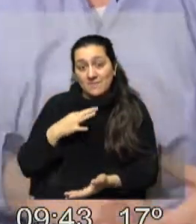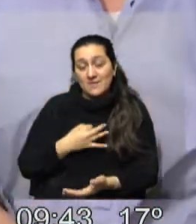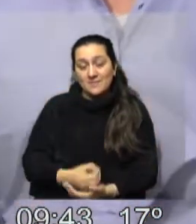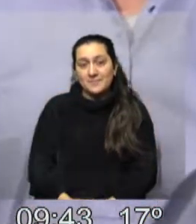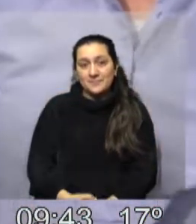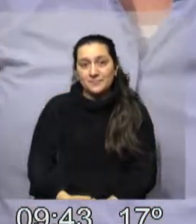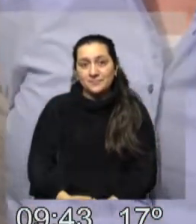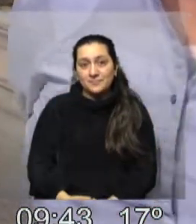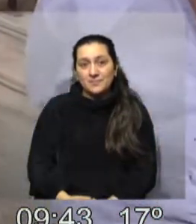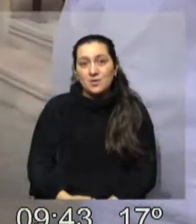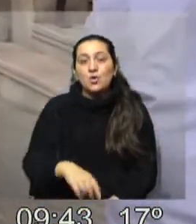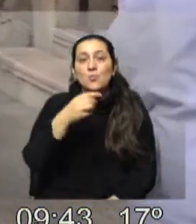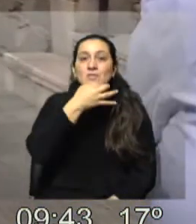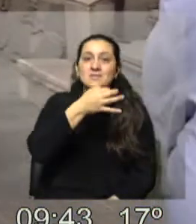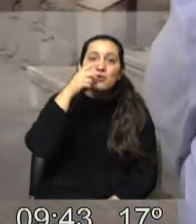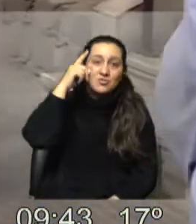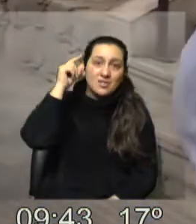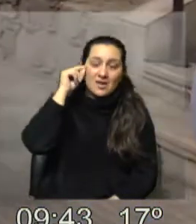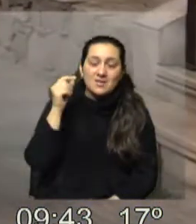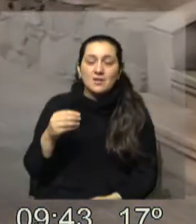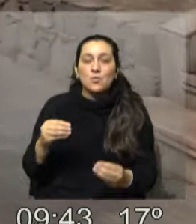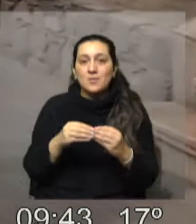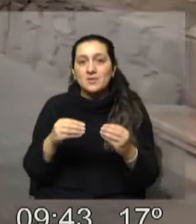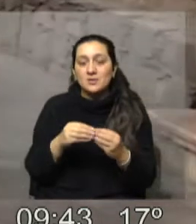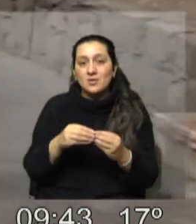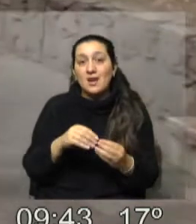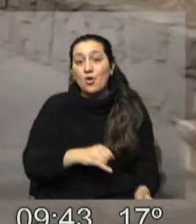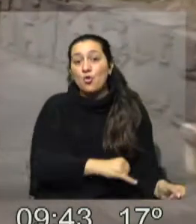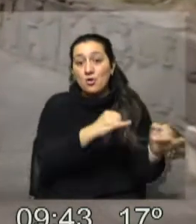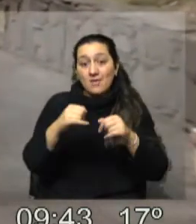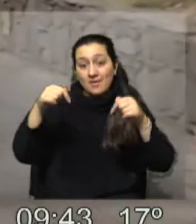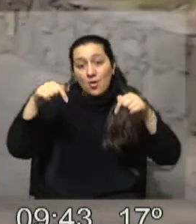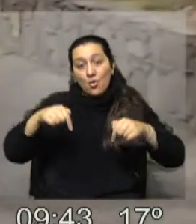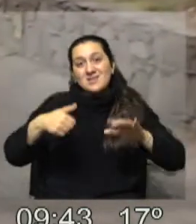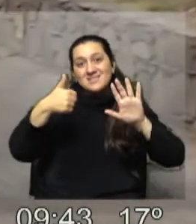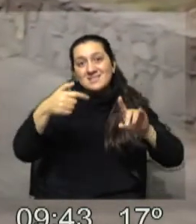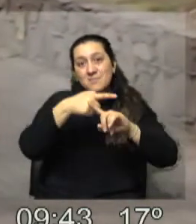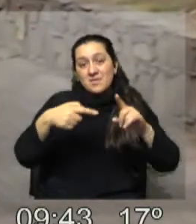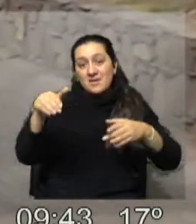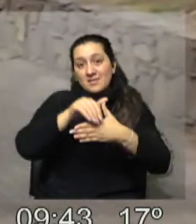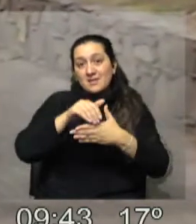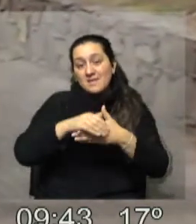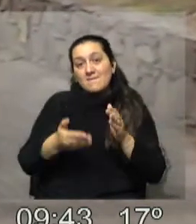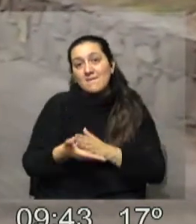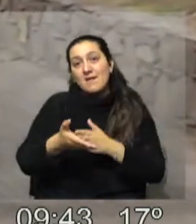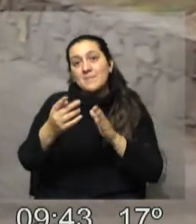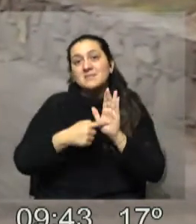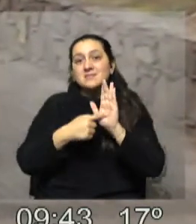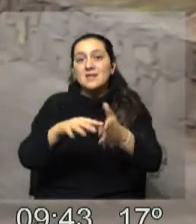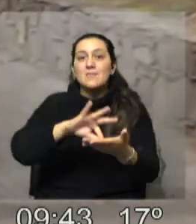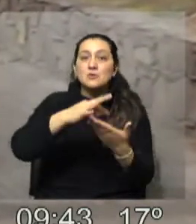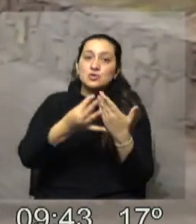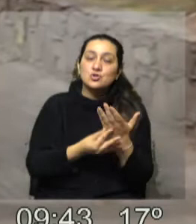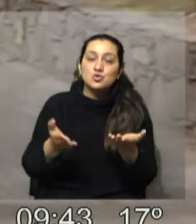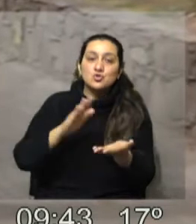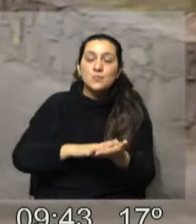decíamos, Tania, compañeros, en la jornada de hoy en el Paraninfo, sobre las 6:30 de la tarde, se estará presentando el proyecto sobre